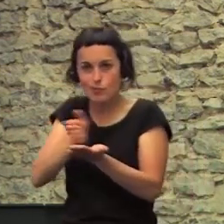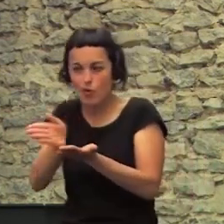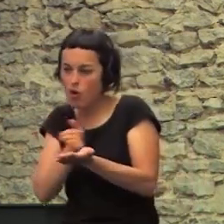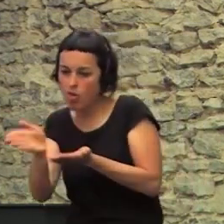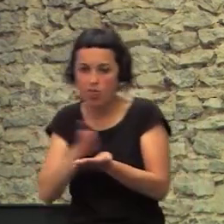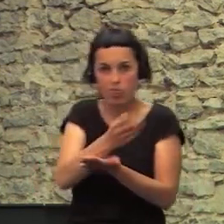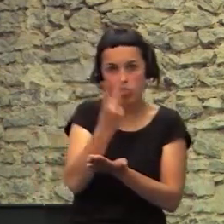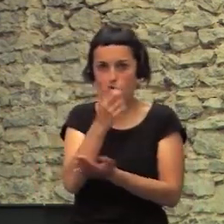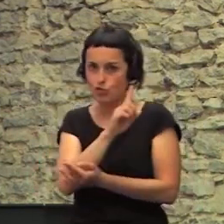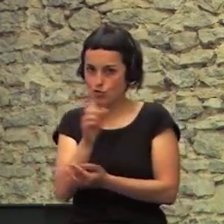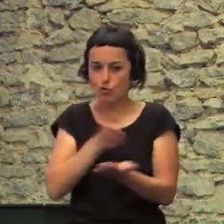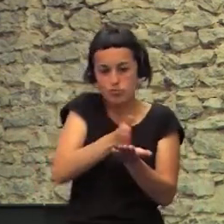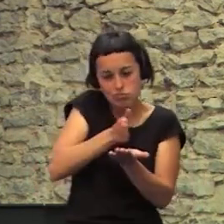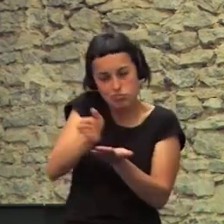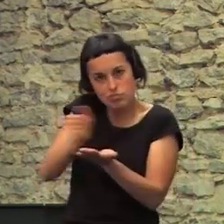Introdujeron, por ejemplo,